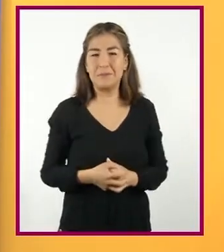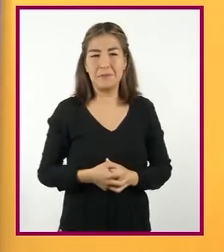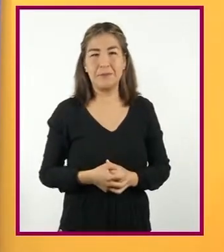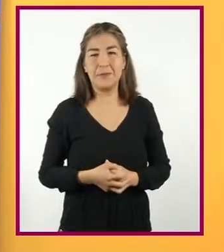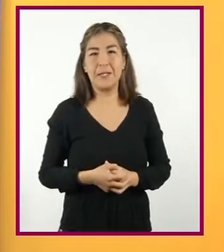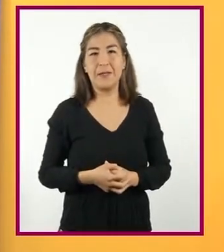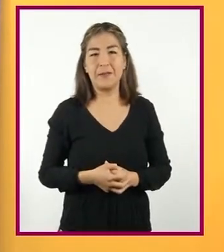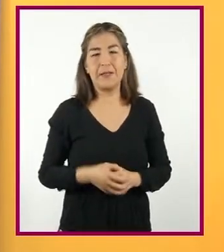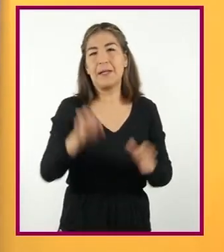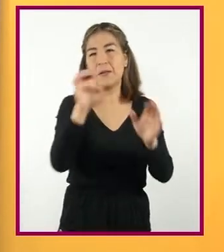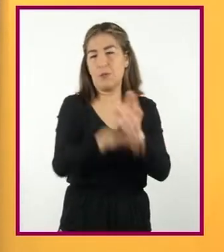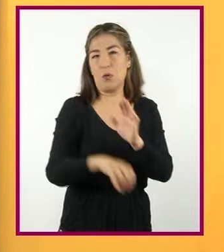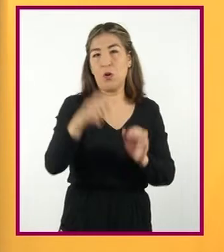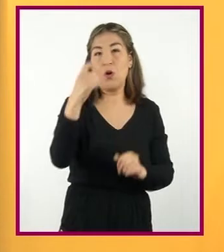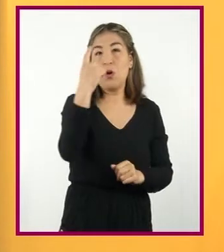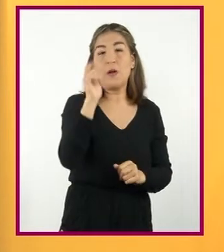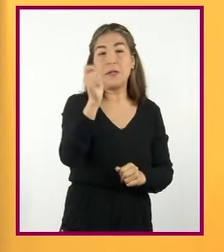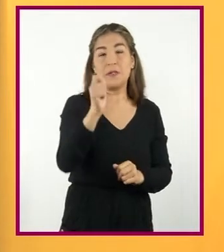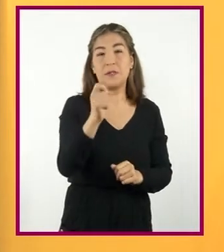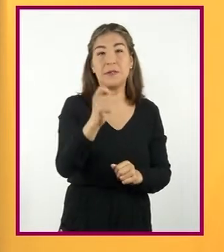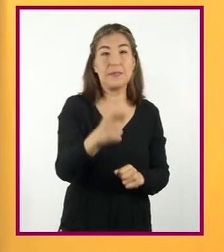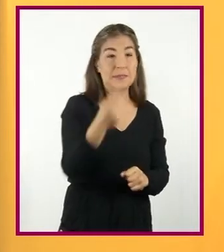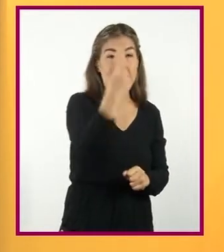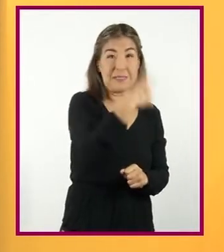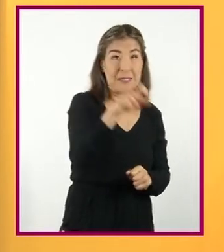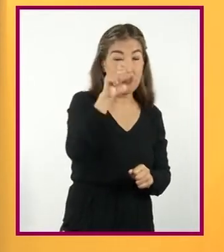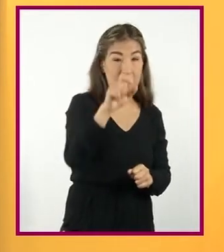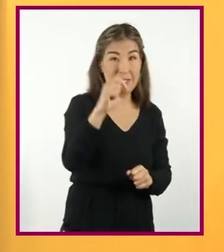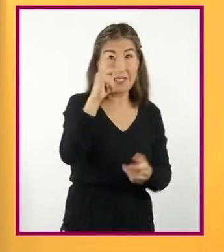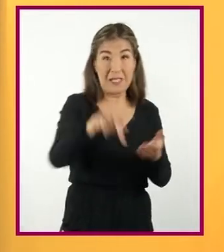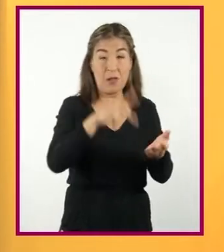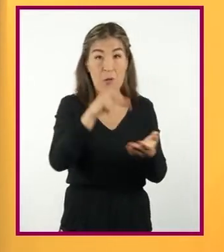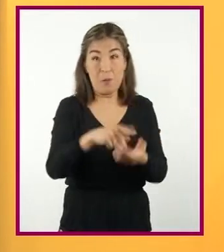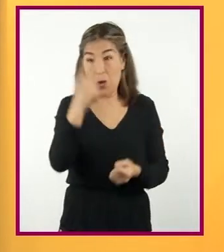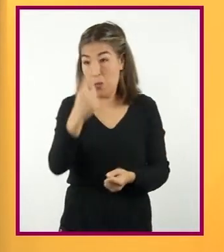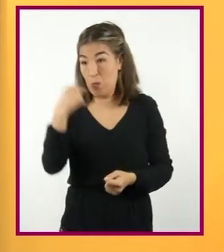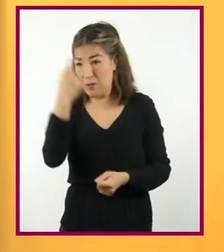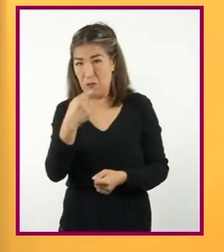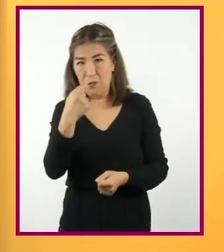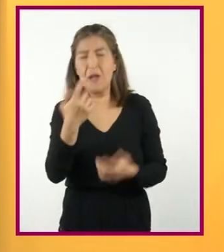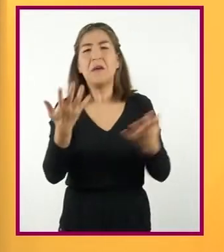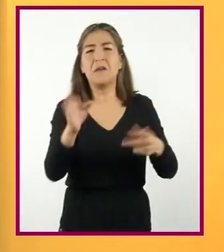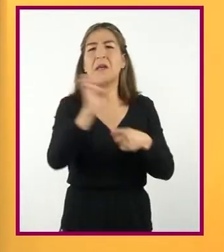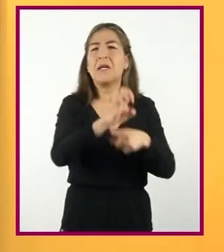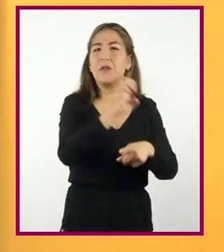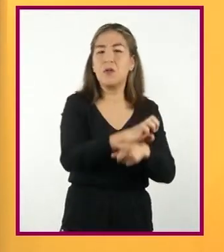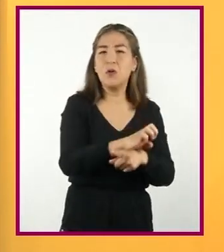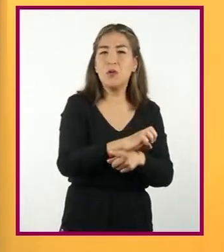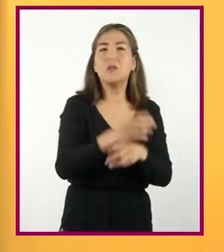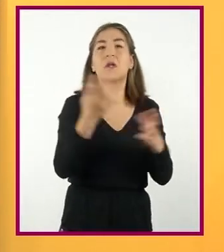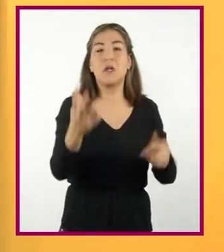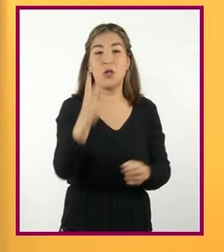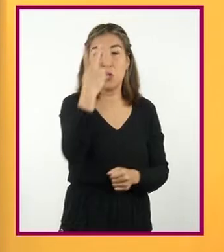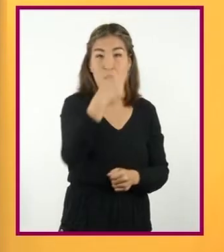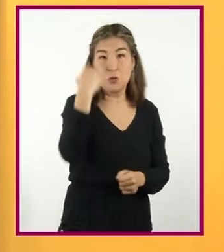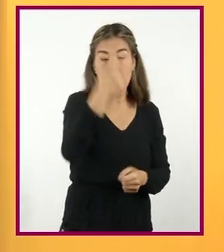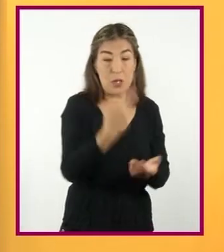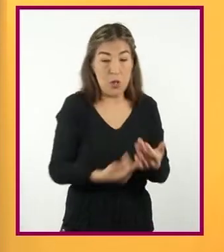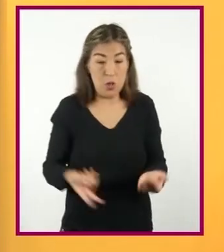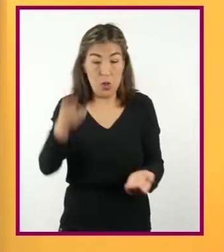Si en una hora recorre 120 kilómetros, entonces en dos horas recorre el doble de kilómetros, es